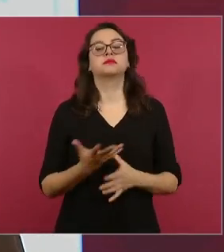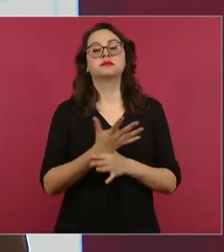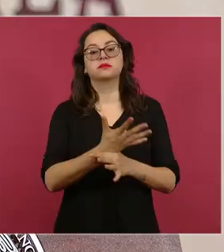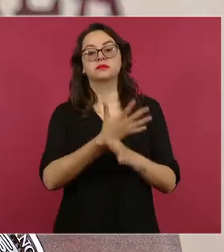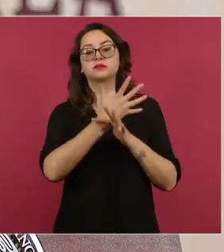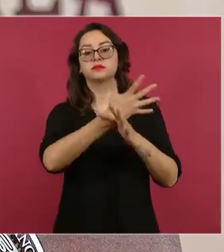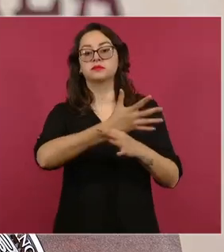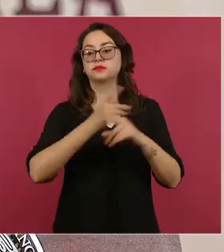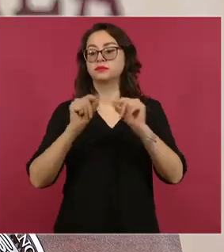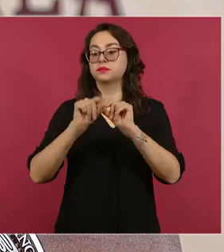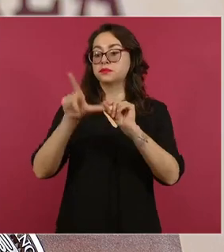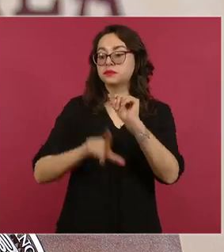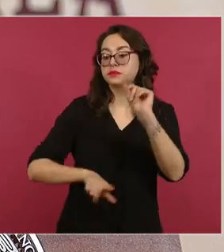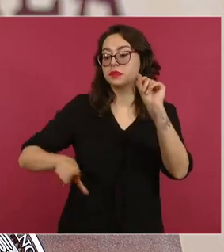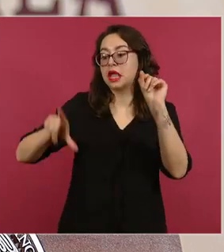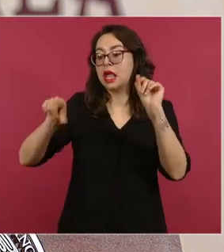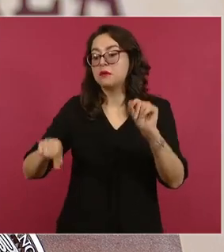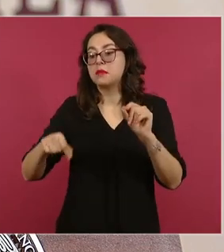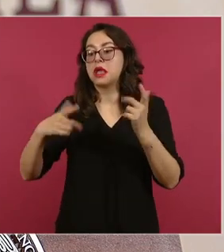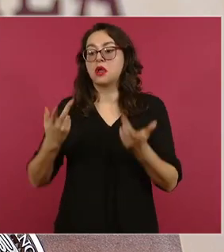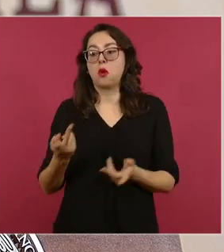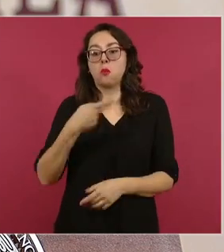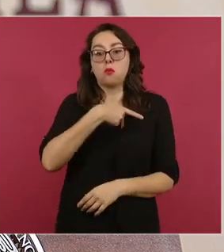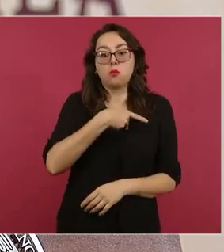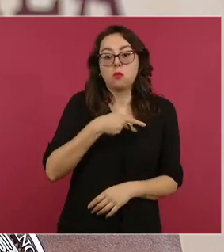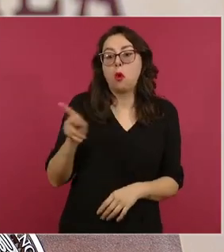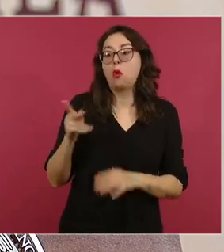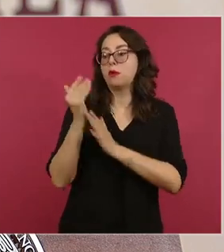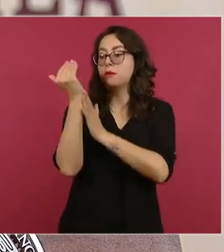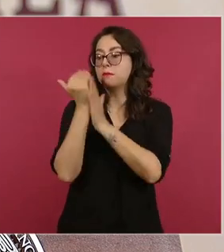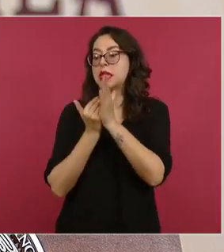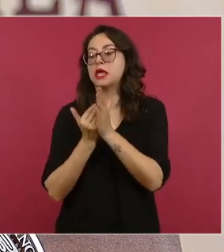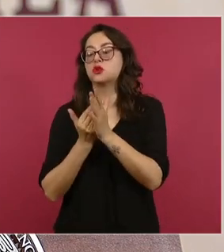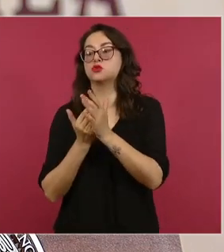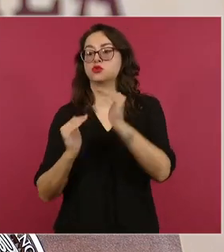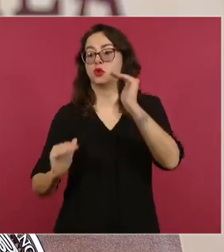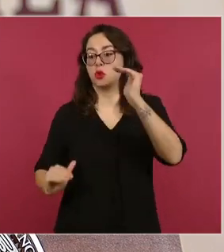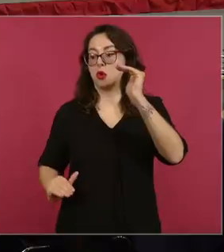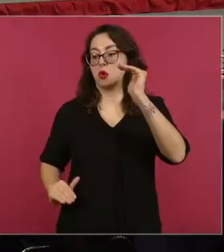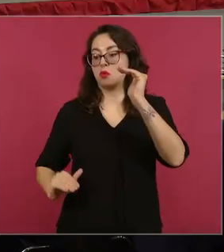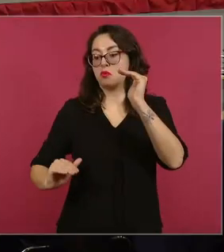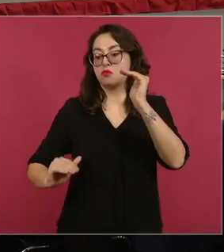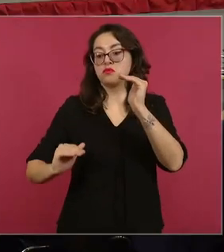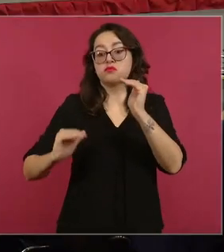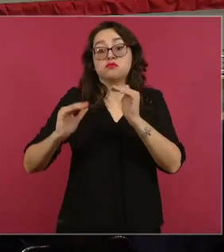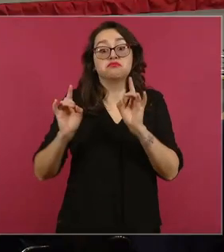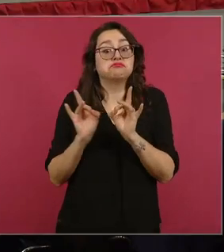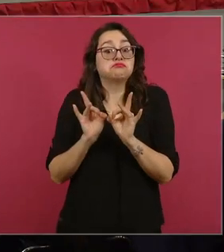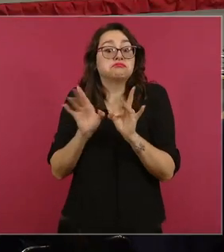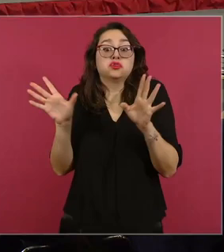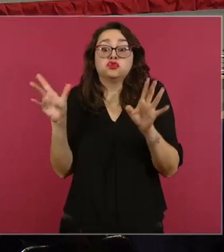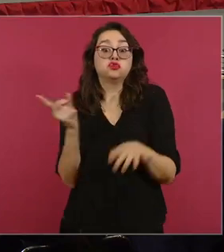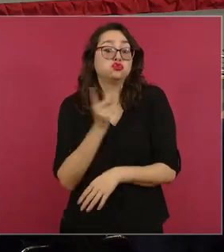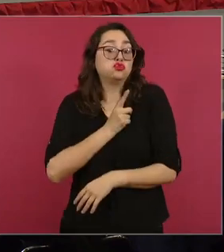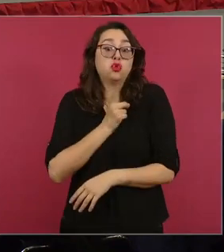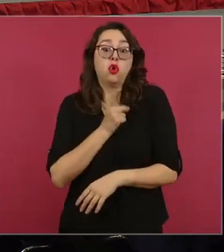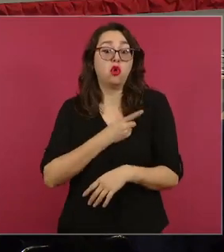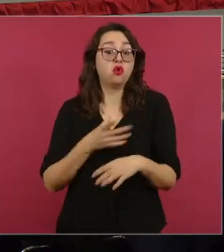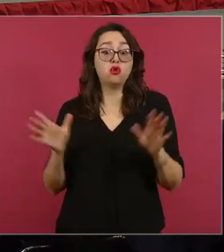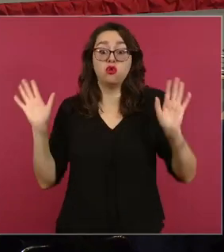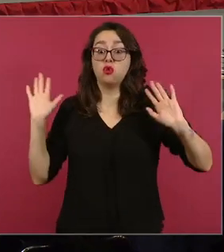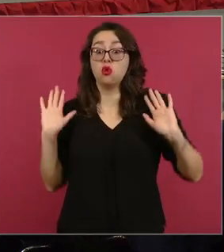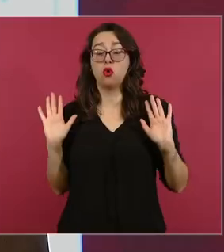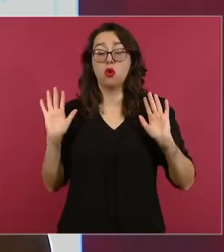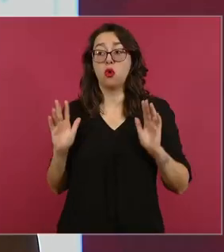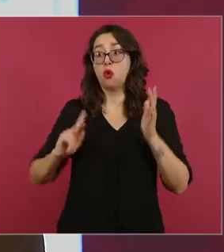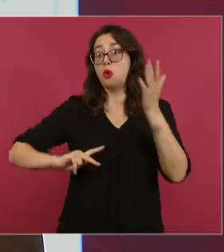ni la desigualdad, como aseguraron en medios de comunicación. La Organización para la Cooperación y el Desarrollo